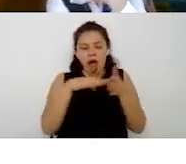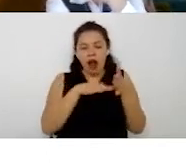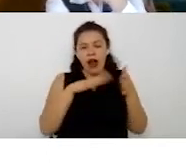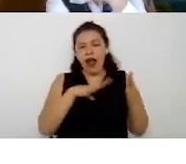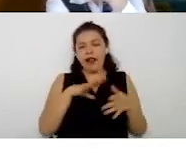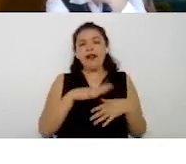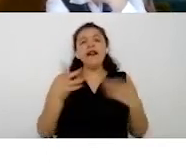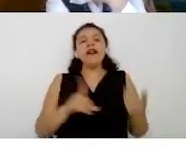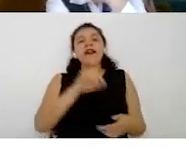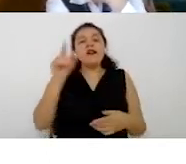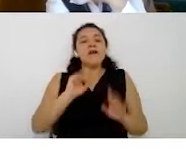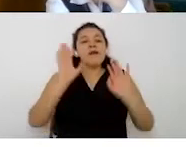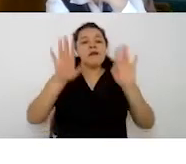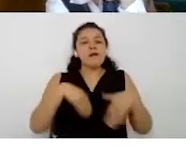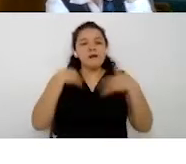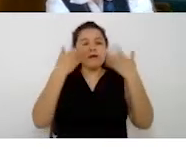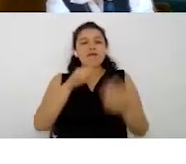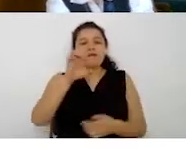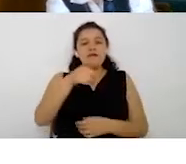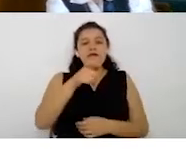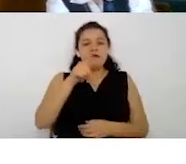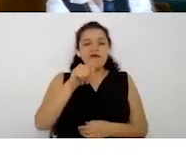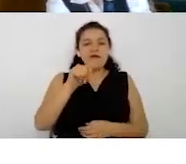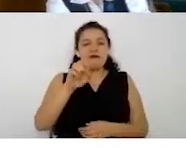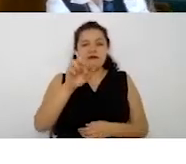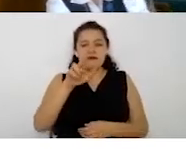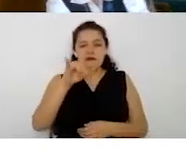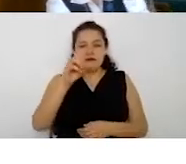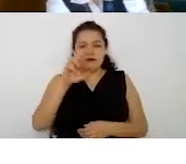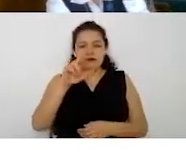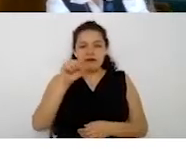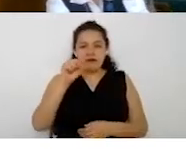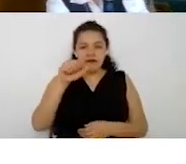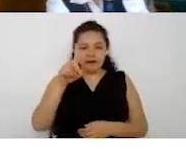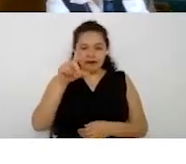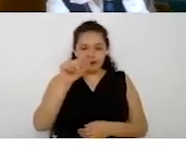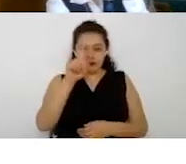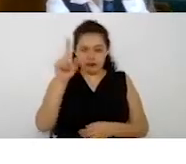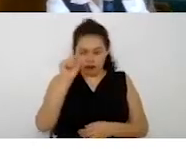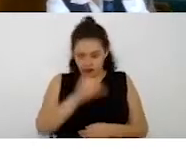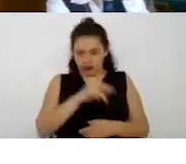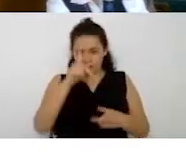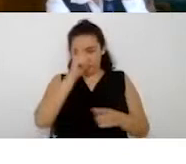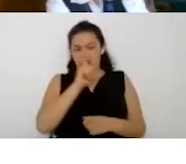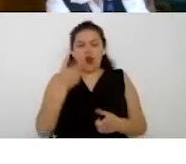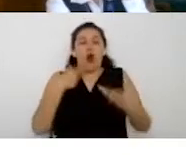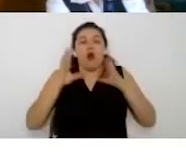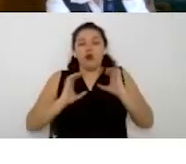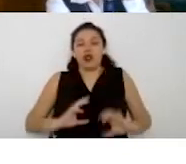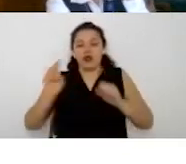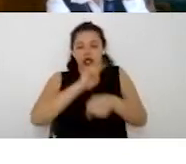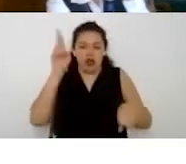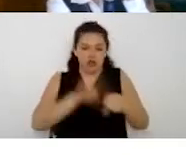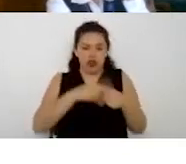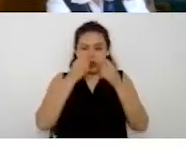las exteriorizadas, que es donde la sangre sale por cualquier orificio natural de nuestro cuerpo. ¿Ok? Puede ser a lo